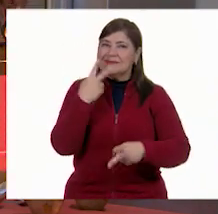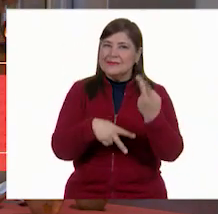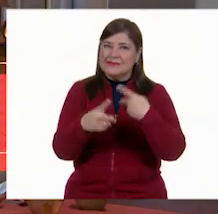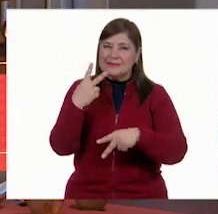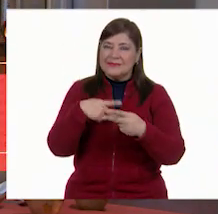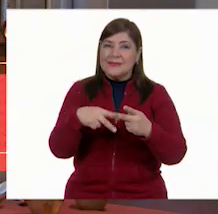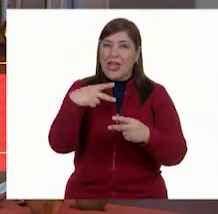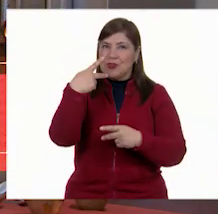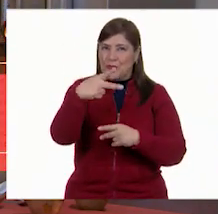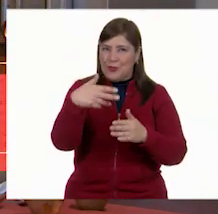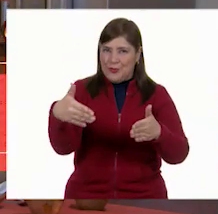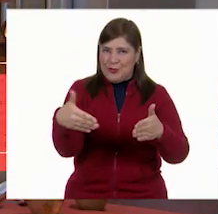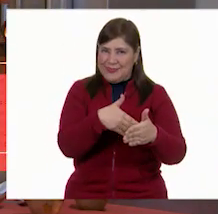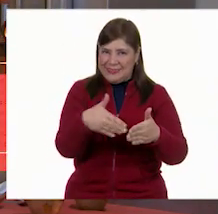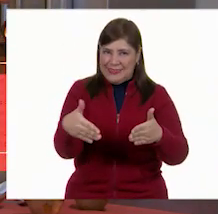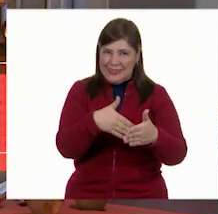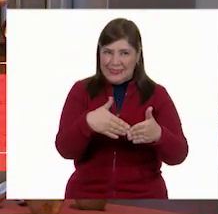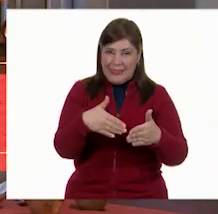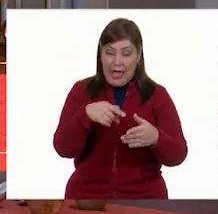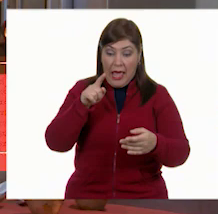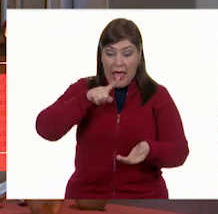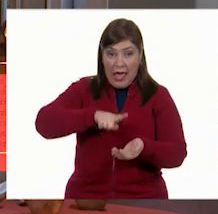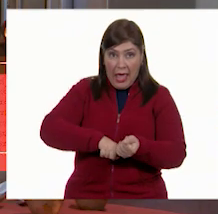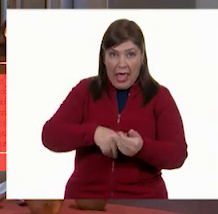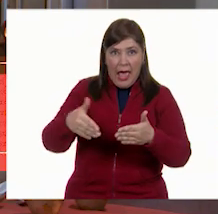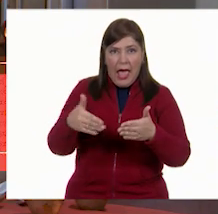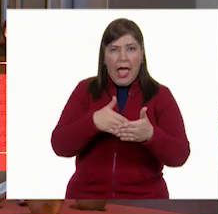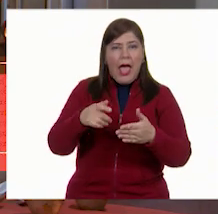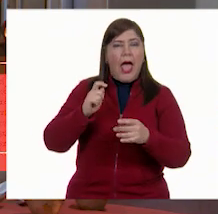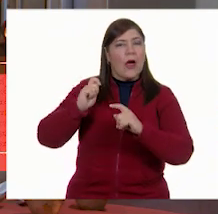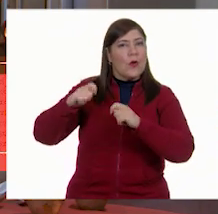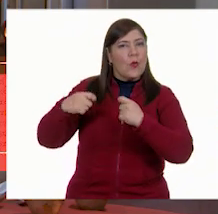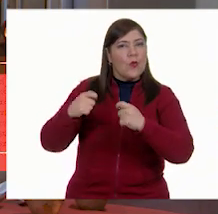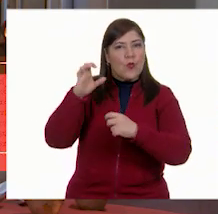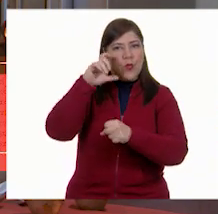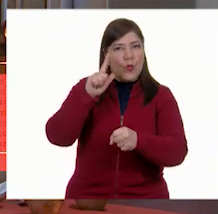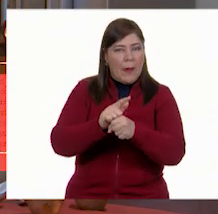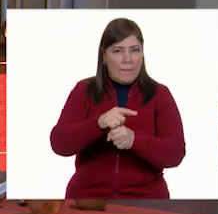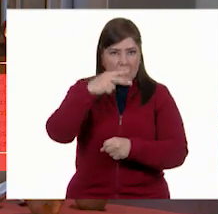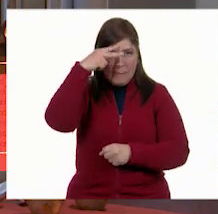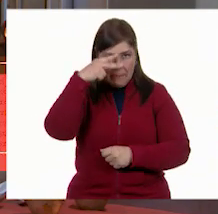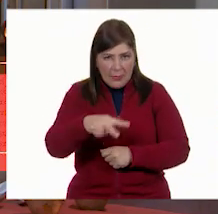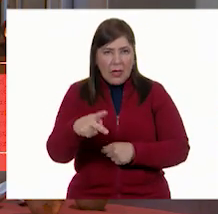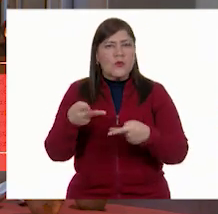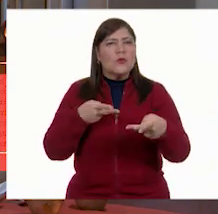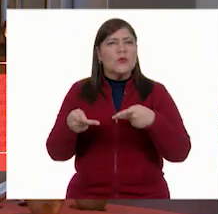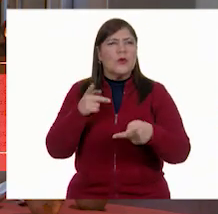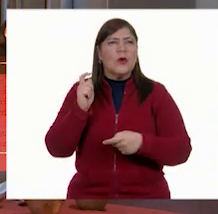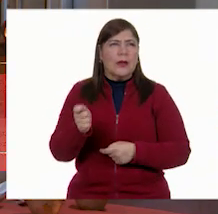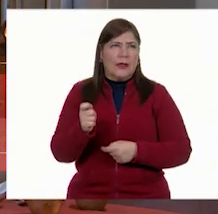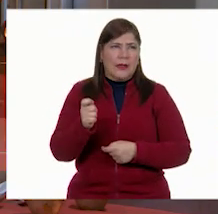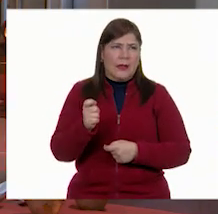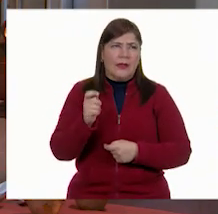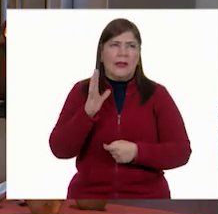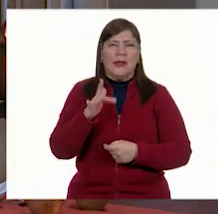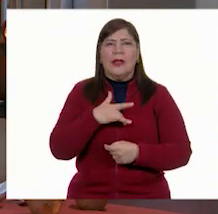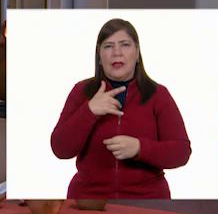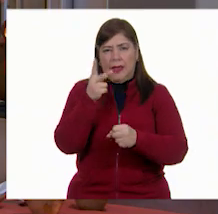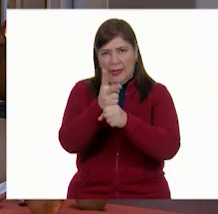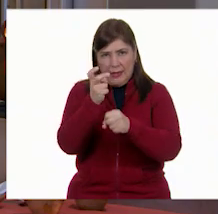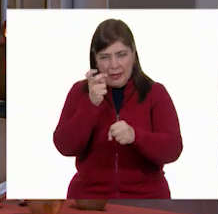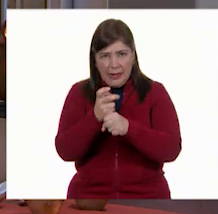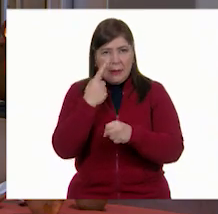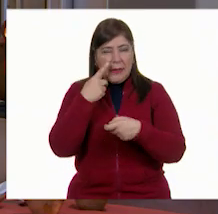Bienvenidos a tu cocina. En la cocina tradicional mexicana los voy a invitar